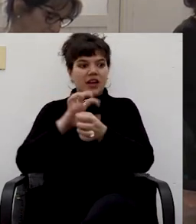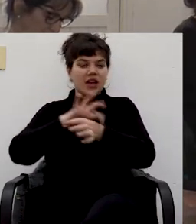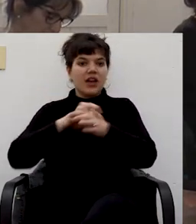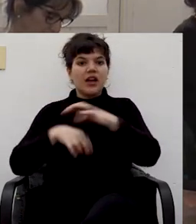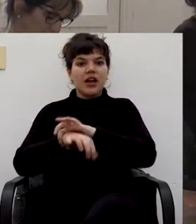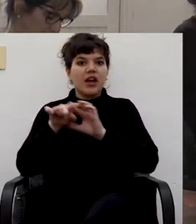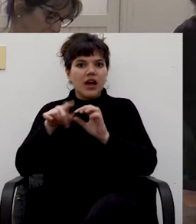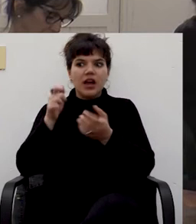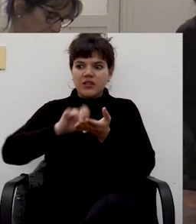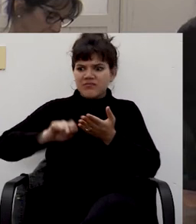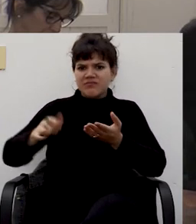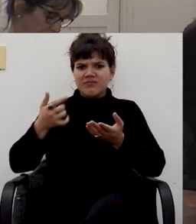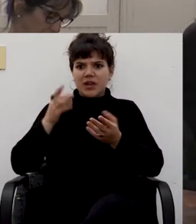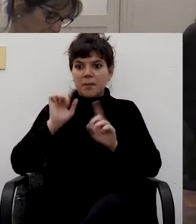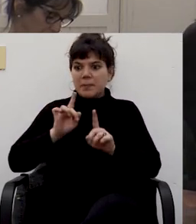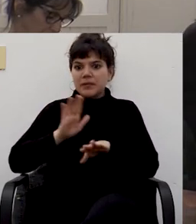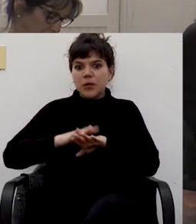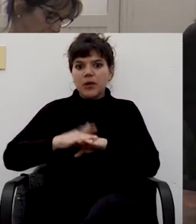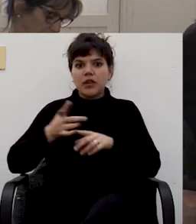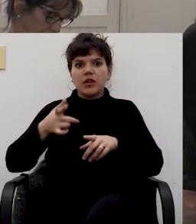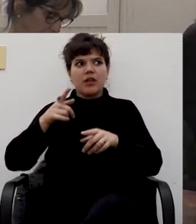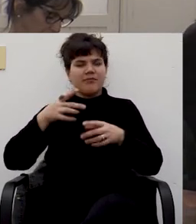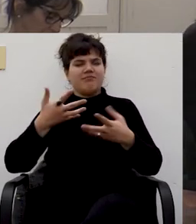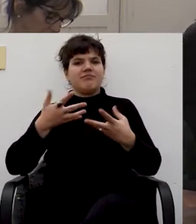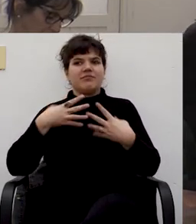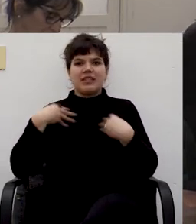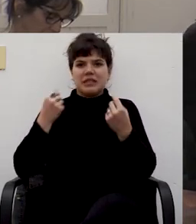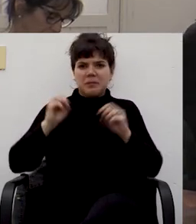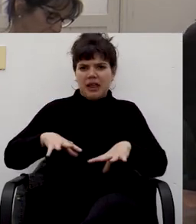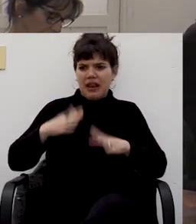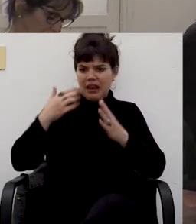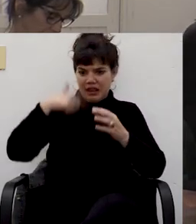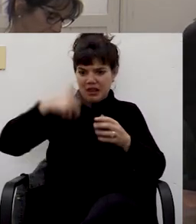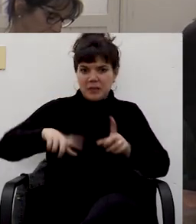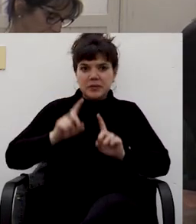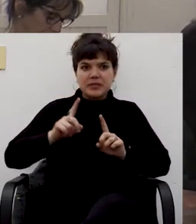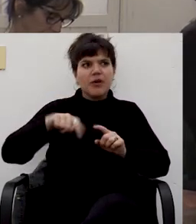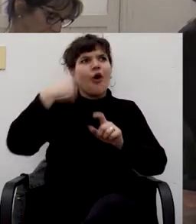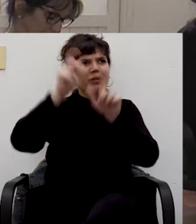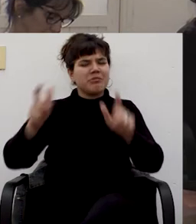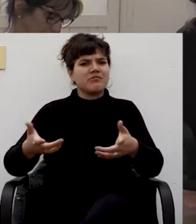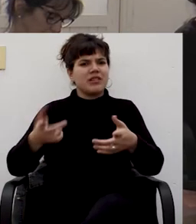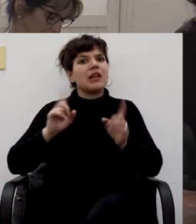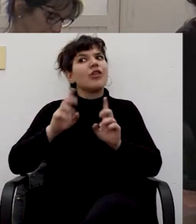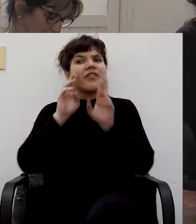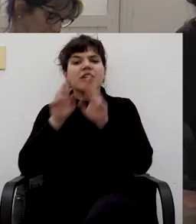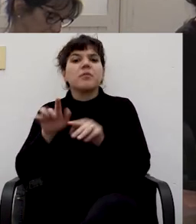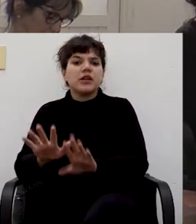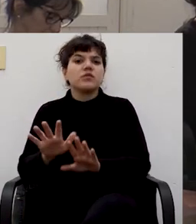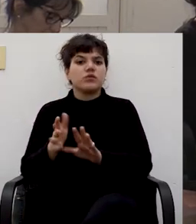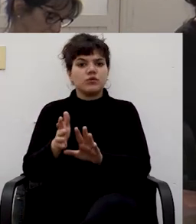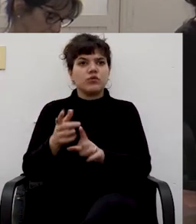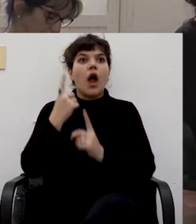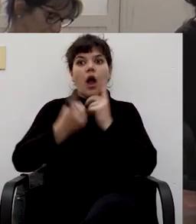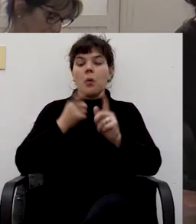al estudiante, a lesotres. Entonces, también hay que respetar eso. Hay gente que